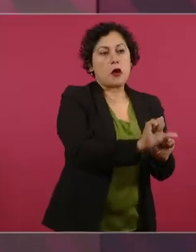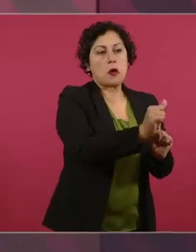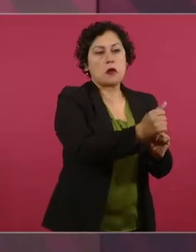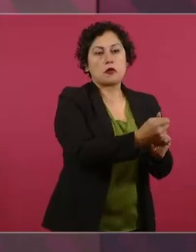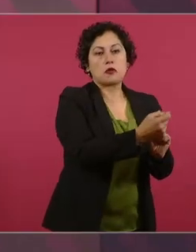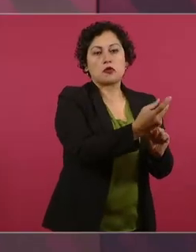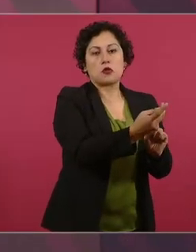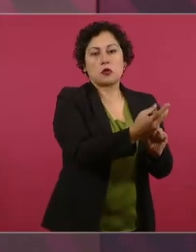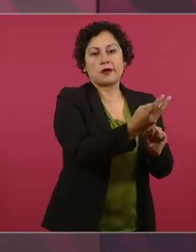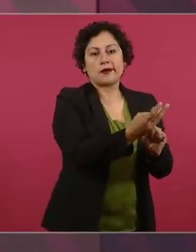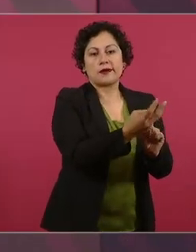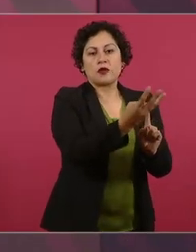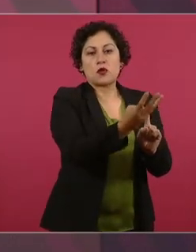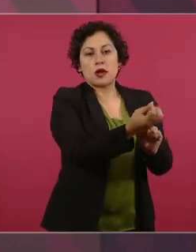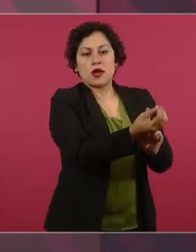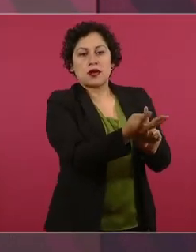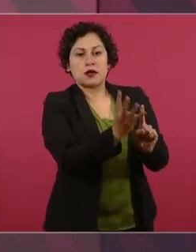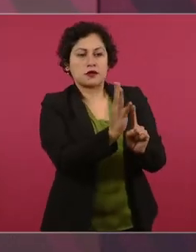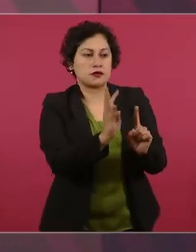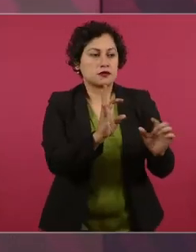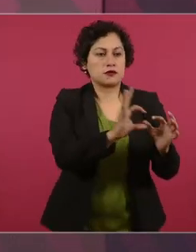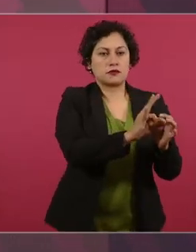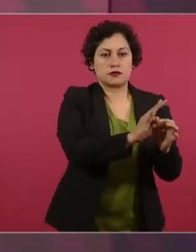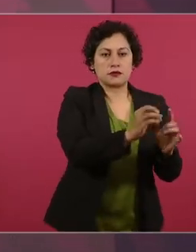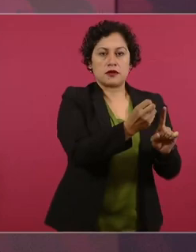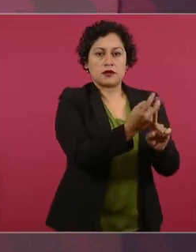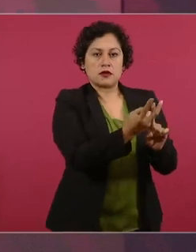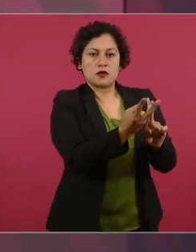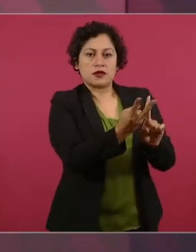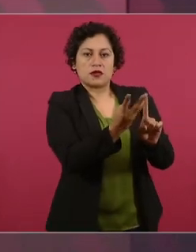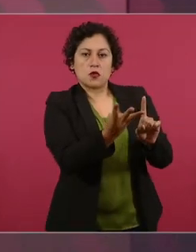tres o cuatro empresas fantasmas